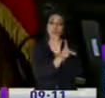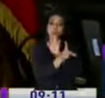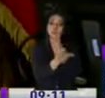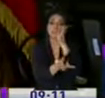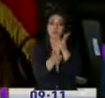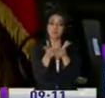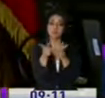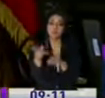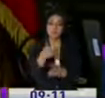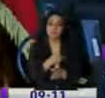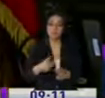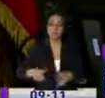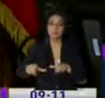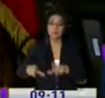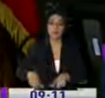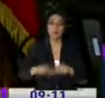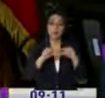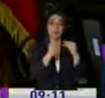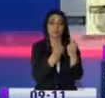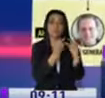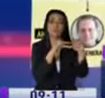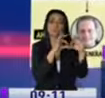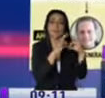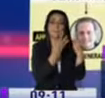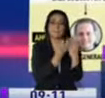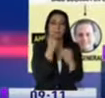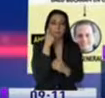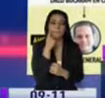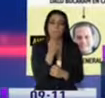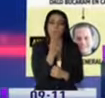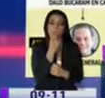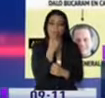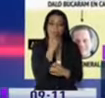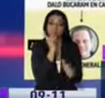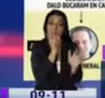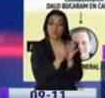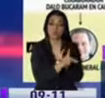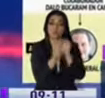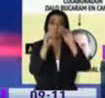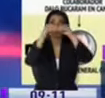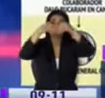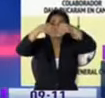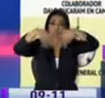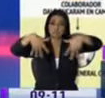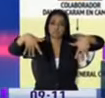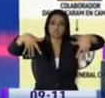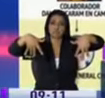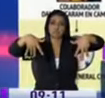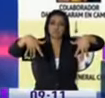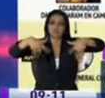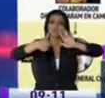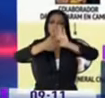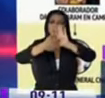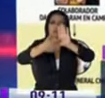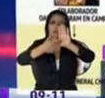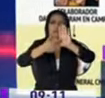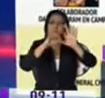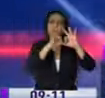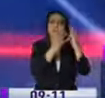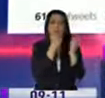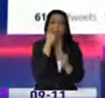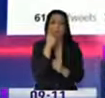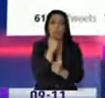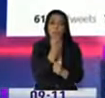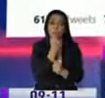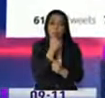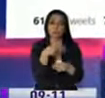entre el presidente Lenín Moreno y los Bucarán. Con una infografía trata de demostrar las vinculaciones de los Bucaram en las empresas eléctricas.